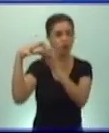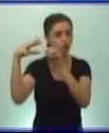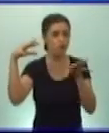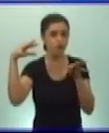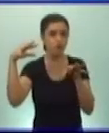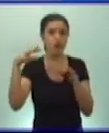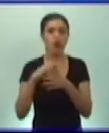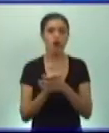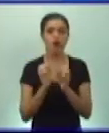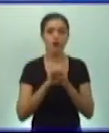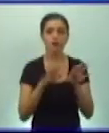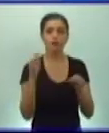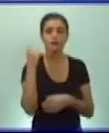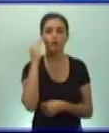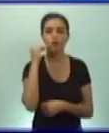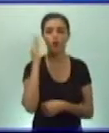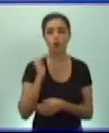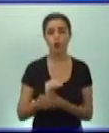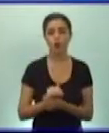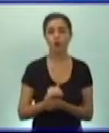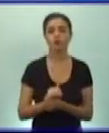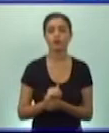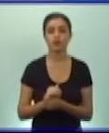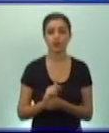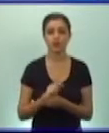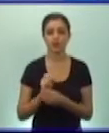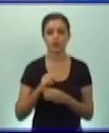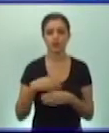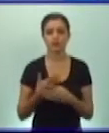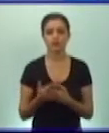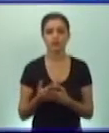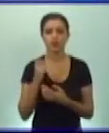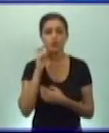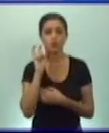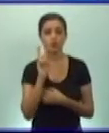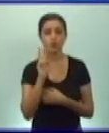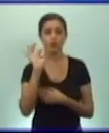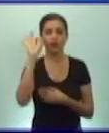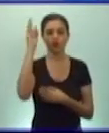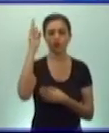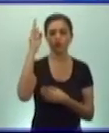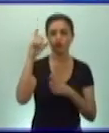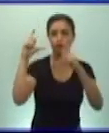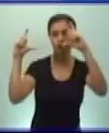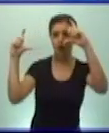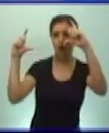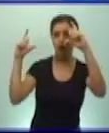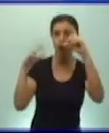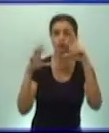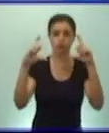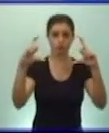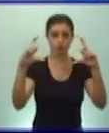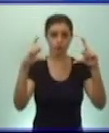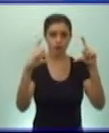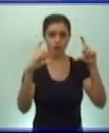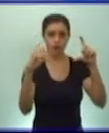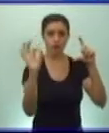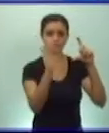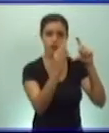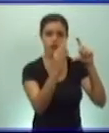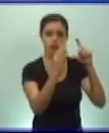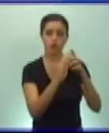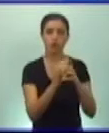modo que se produce, cuando uno mira hacia el sol, ese círculo que a veces